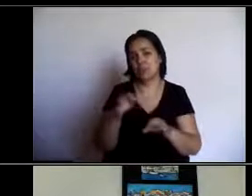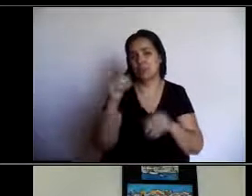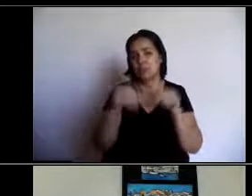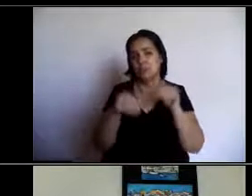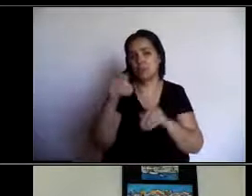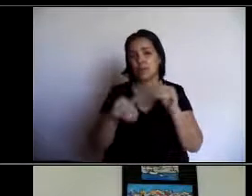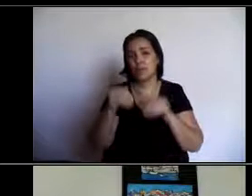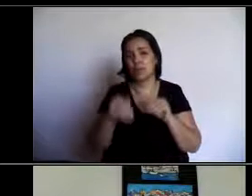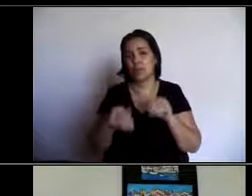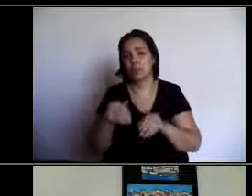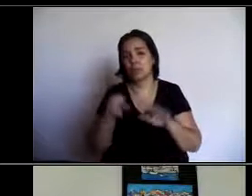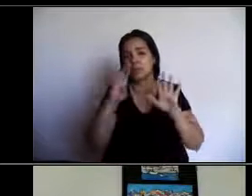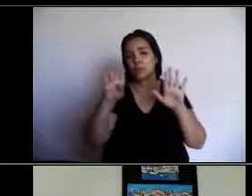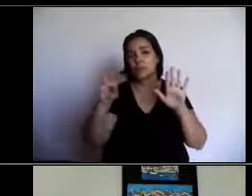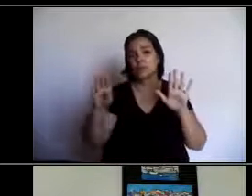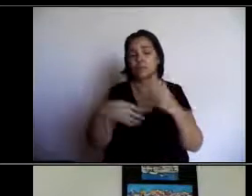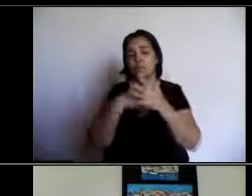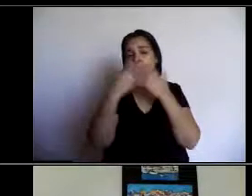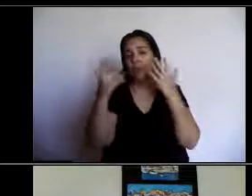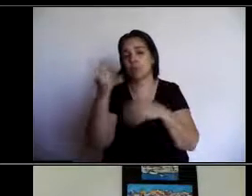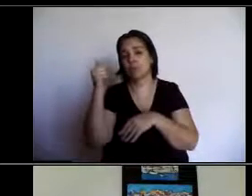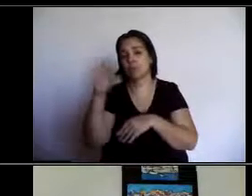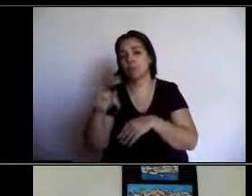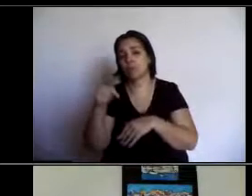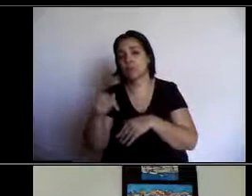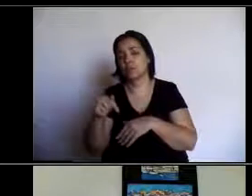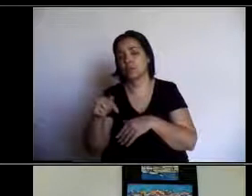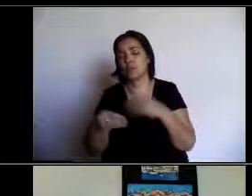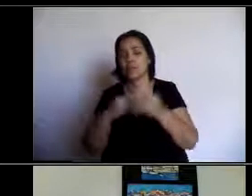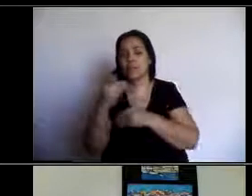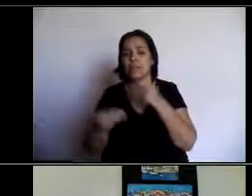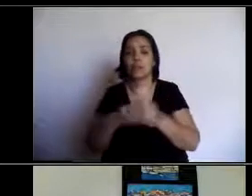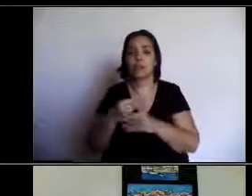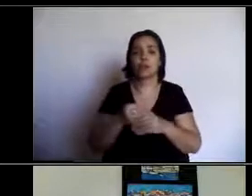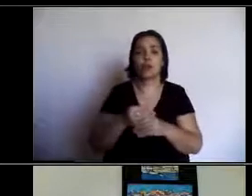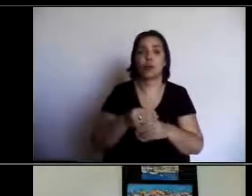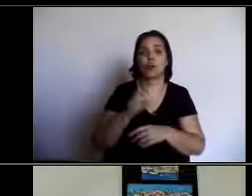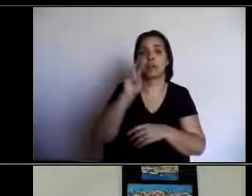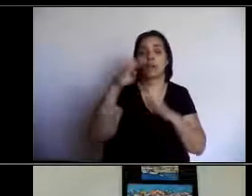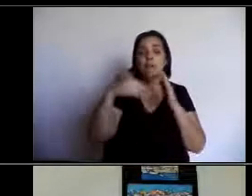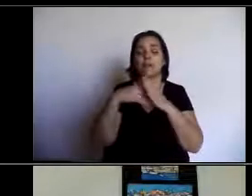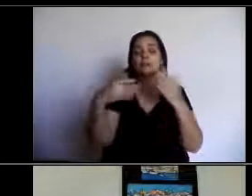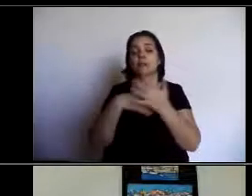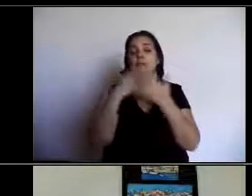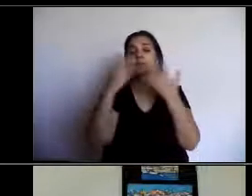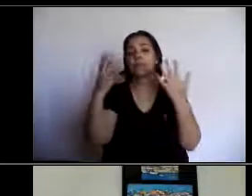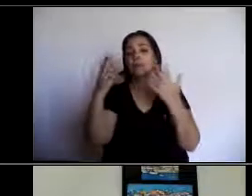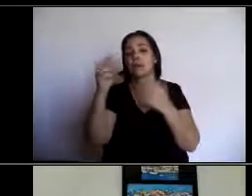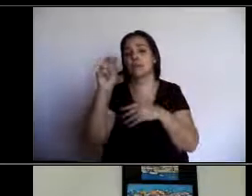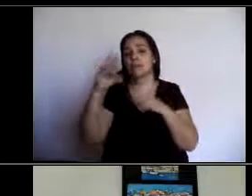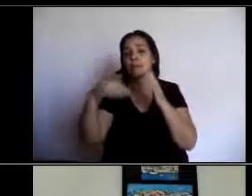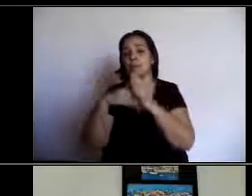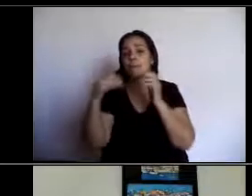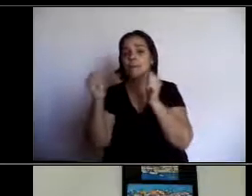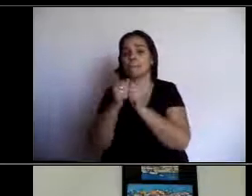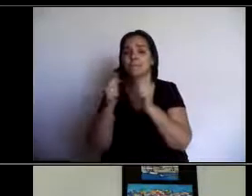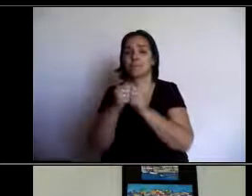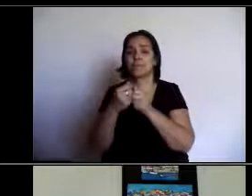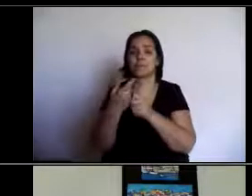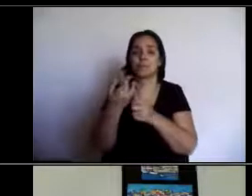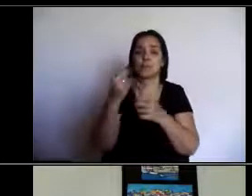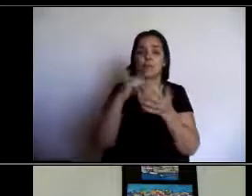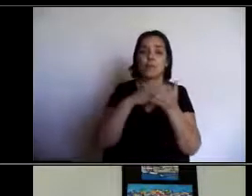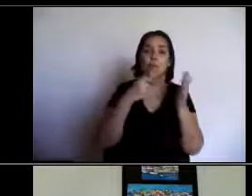de 2019, aunque se está ejecutando en 2019-2020, hemos puesto en marcha un programa que se llama Diputación